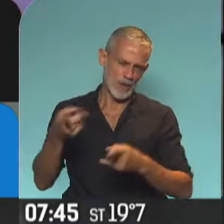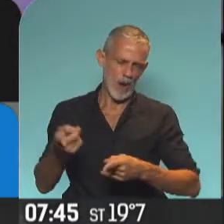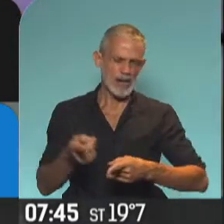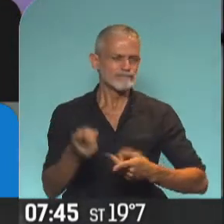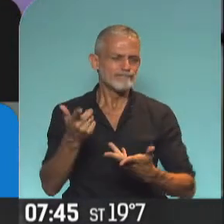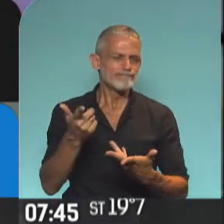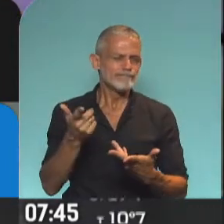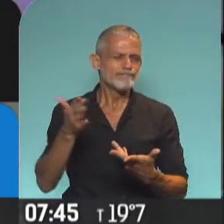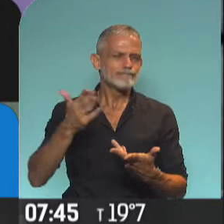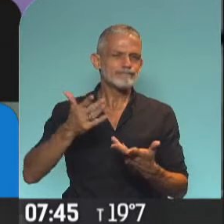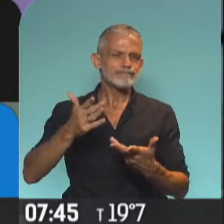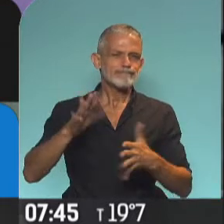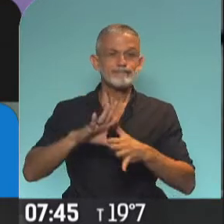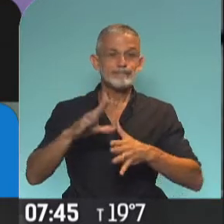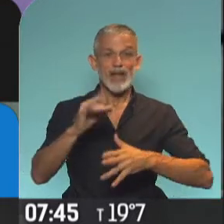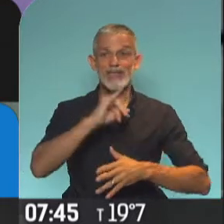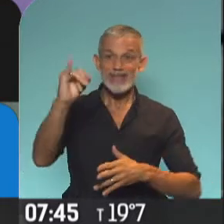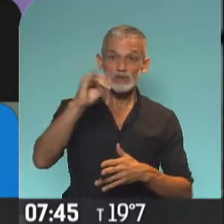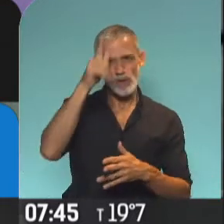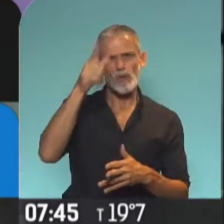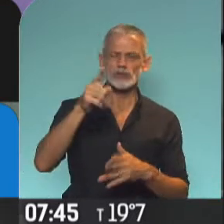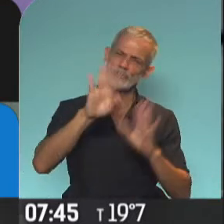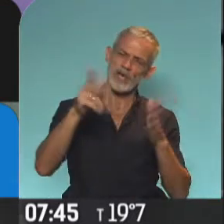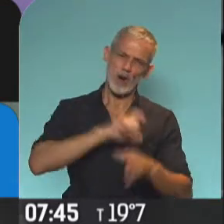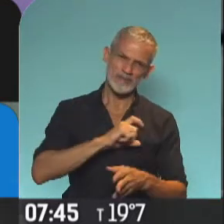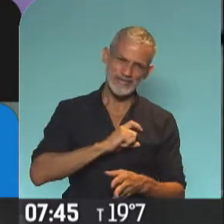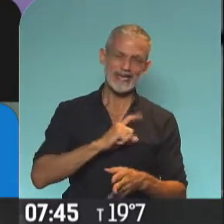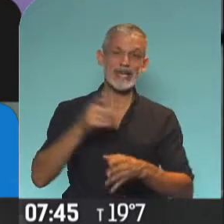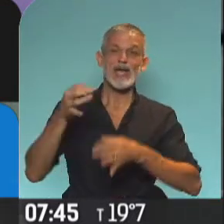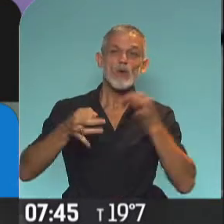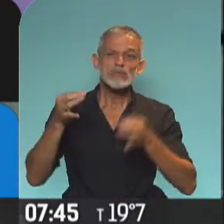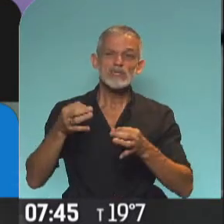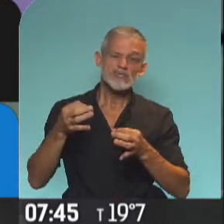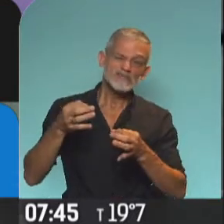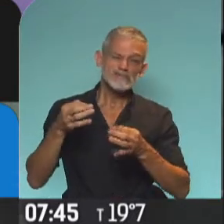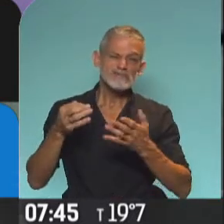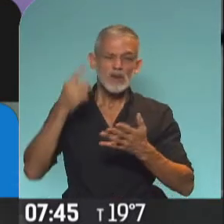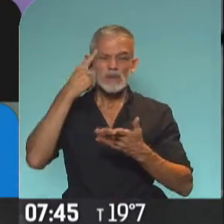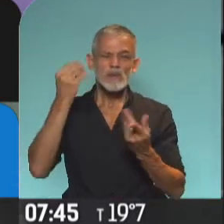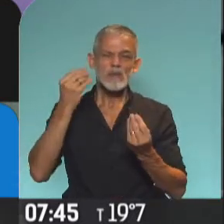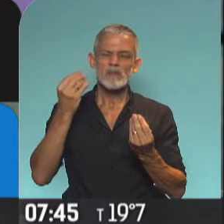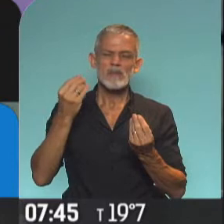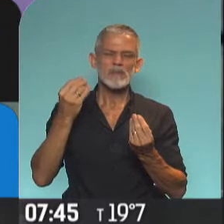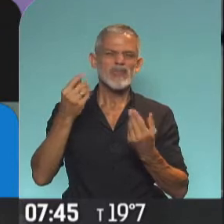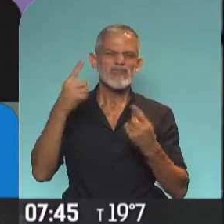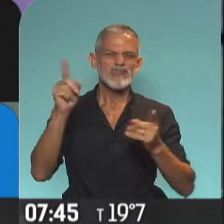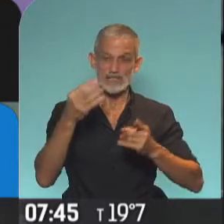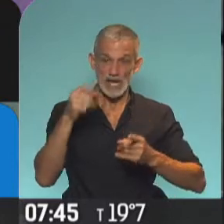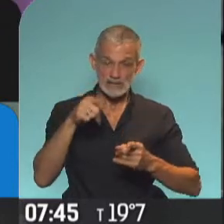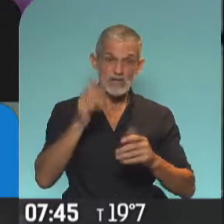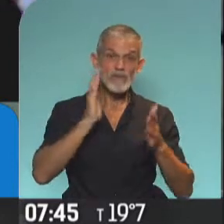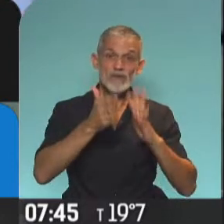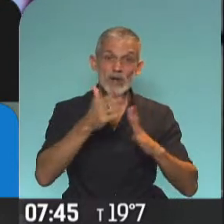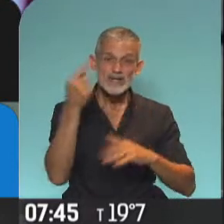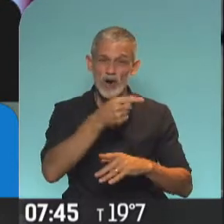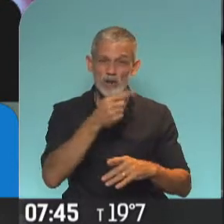funciona esta lógica de denuncias en la policía y al actuar de la justicia están pensados quizás para otros casos no para los casos de violencia